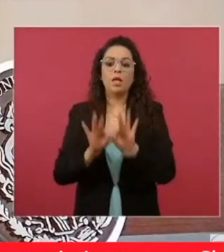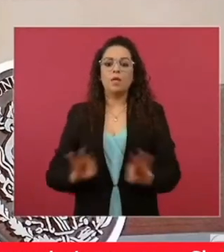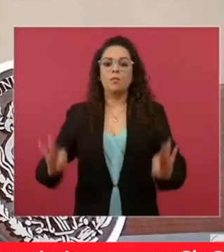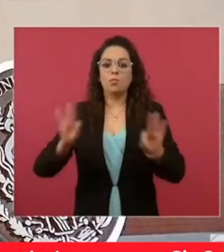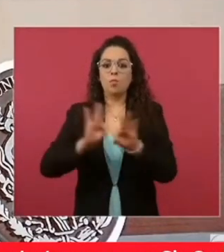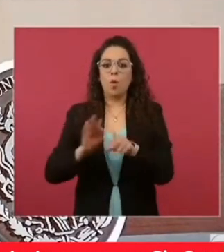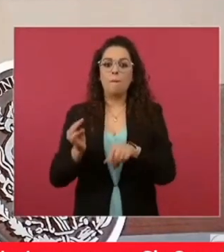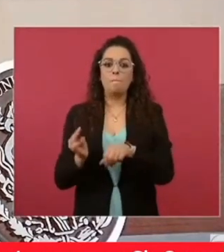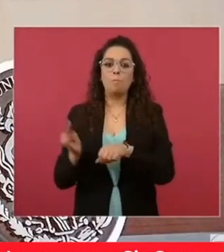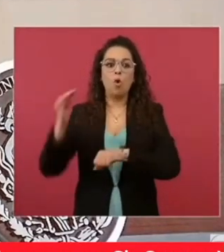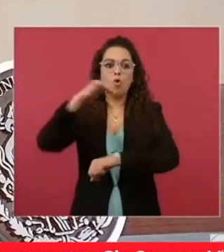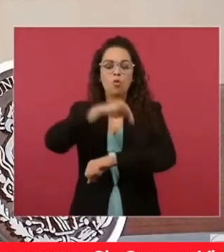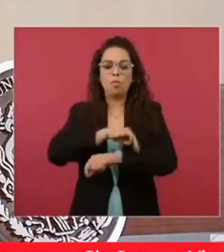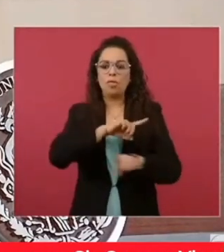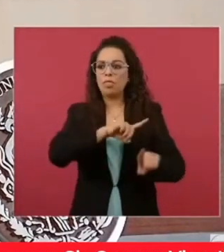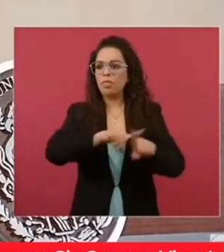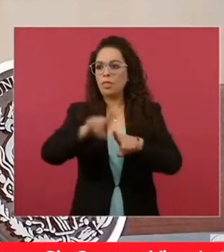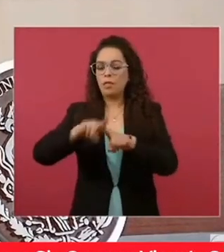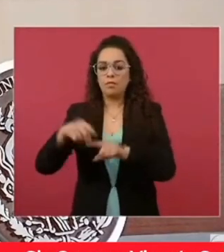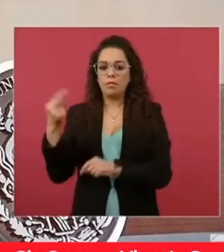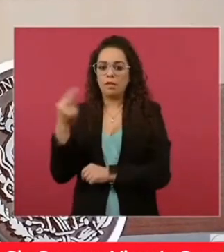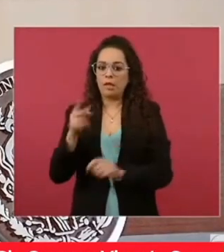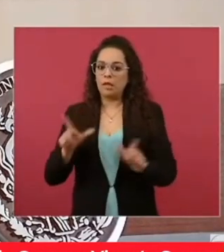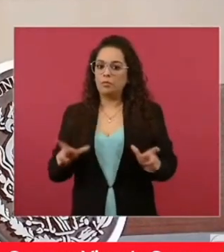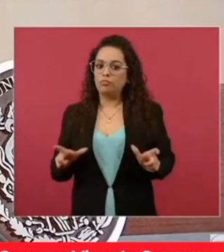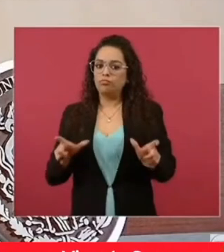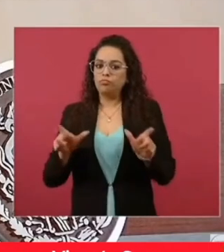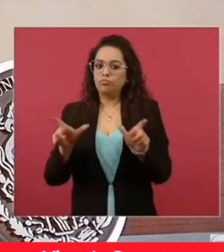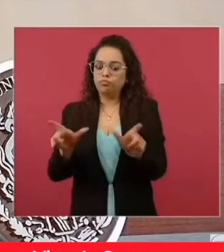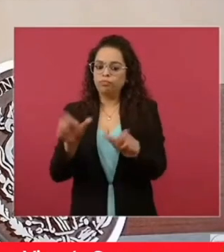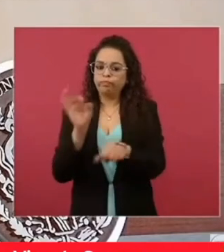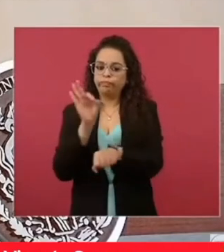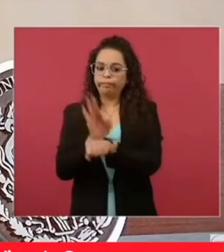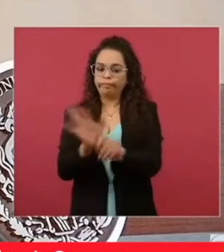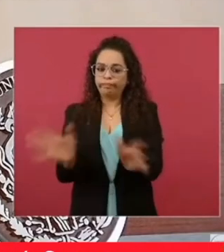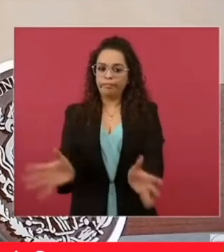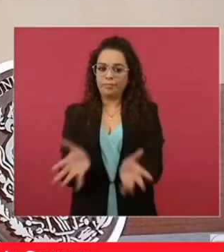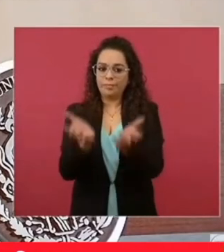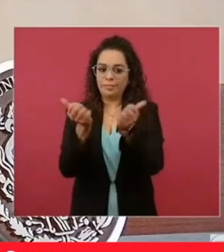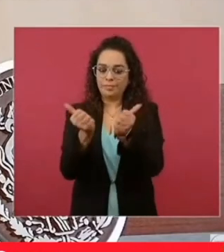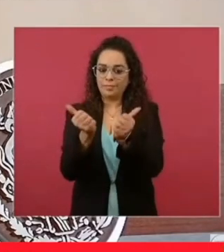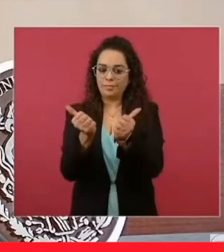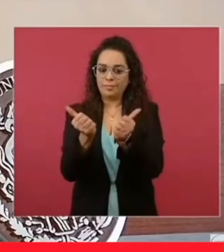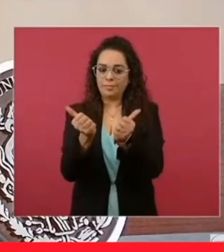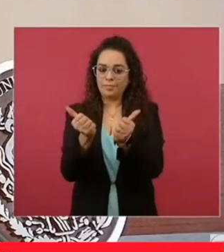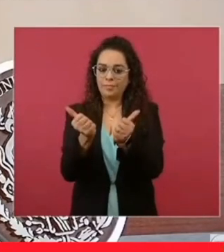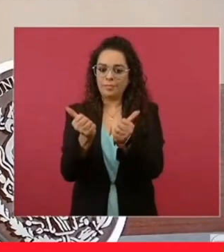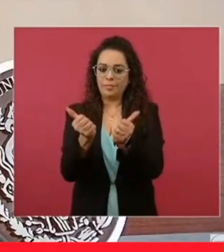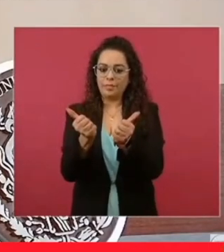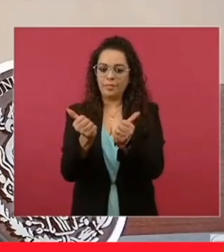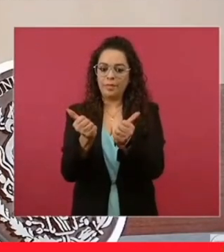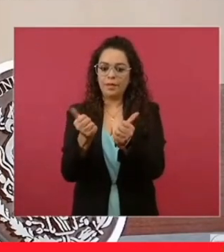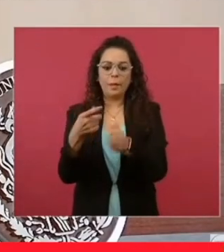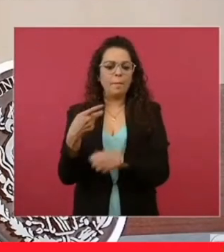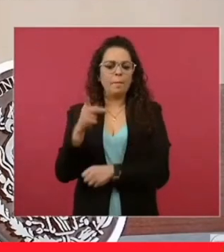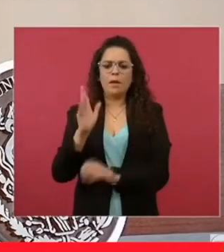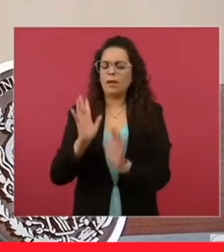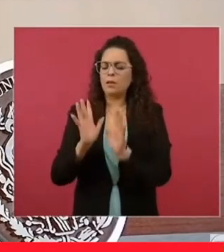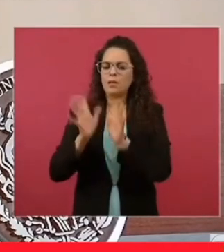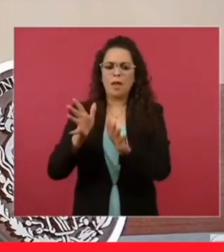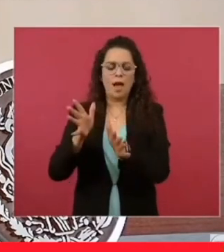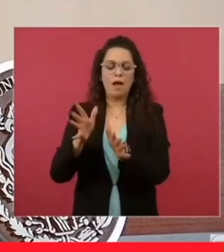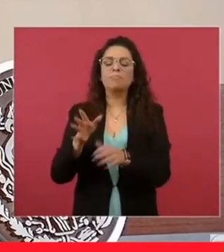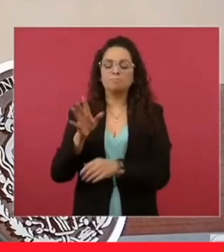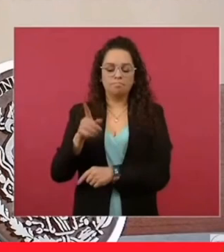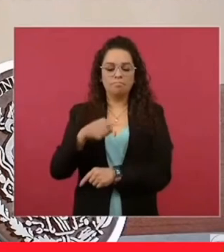que tenemos que salvamentar Pero como ustedes saben ya Prácticamente la obra se